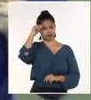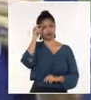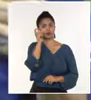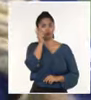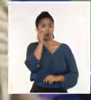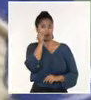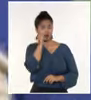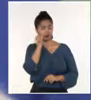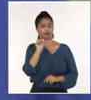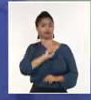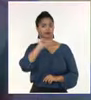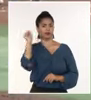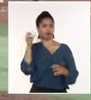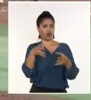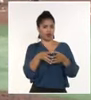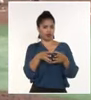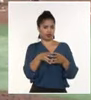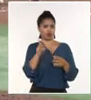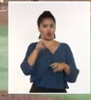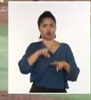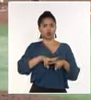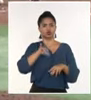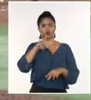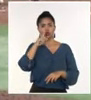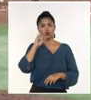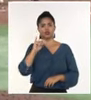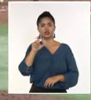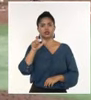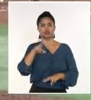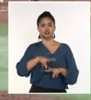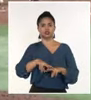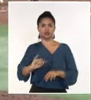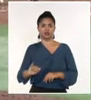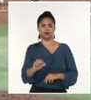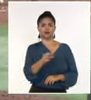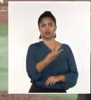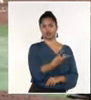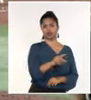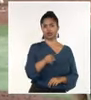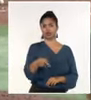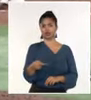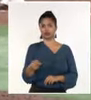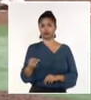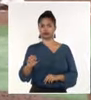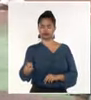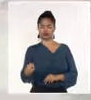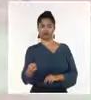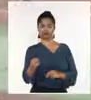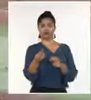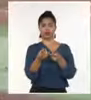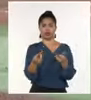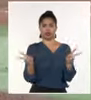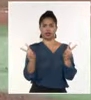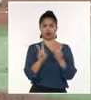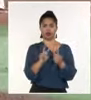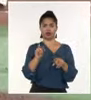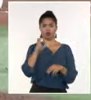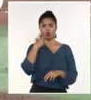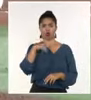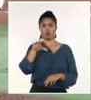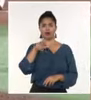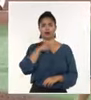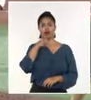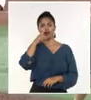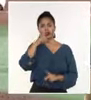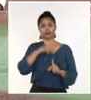de su equipo Dragones de Chunichi 3 carreras por 0 sobre Leones de Seibu en el estadio Valentín Dom de Nagoya y ante